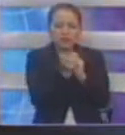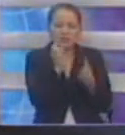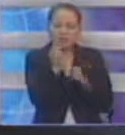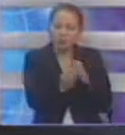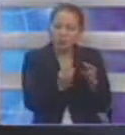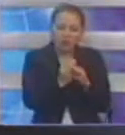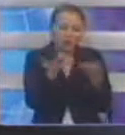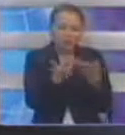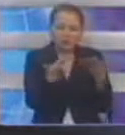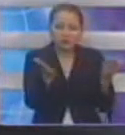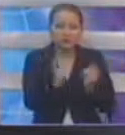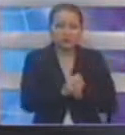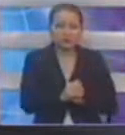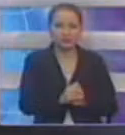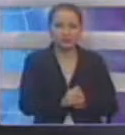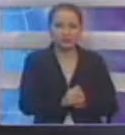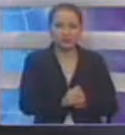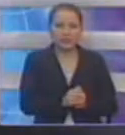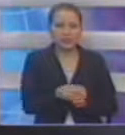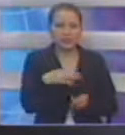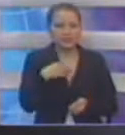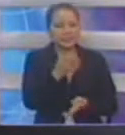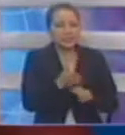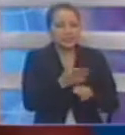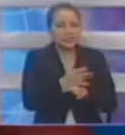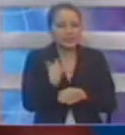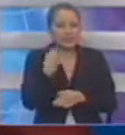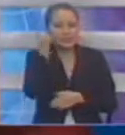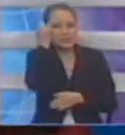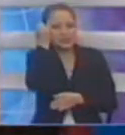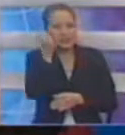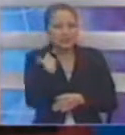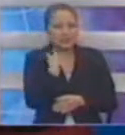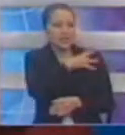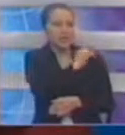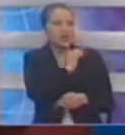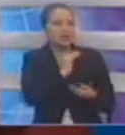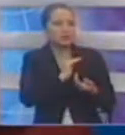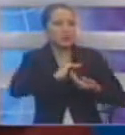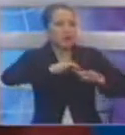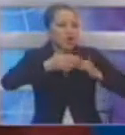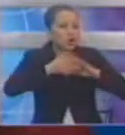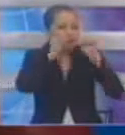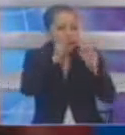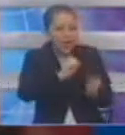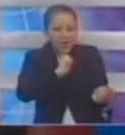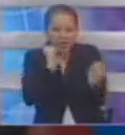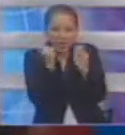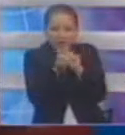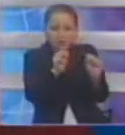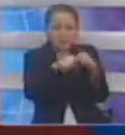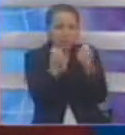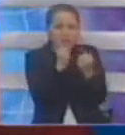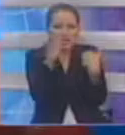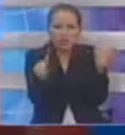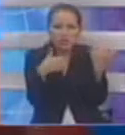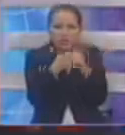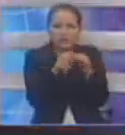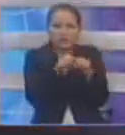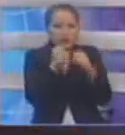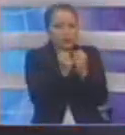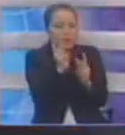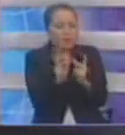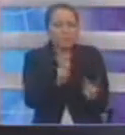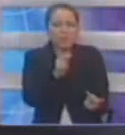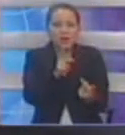Cambiaba el mundo. Además, esa idea que transmite el comunismo de que vas a poder cambiar a la sociedad por completo, vas a ser una sociedad